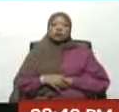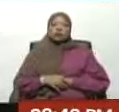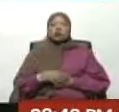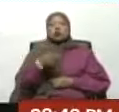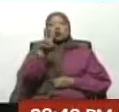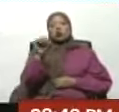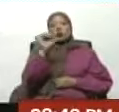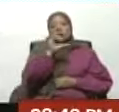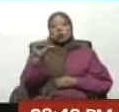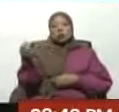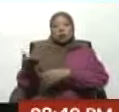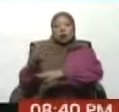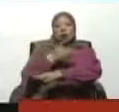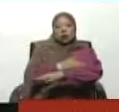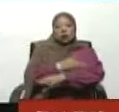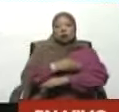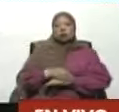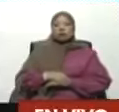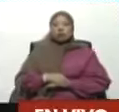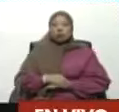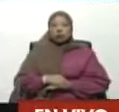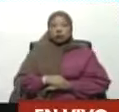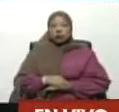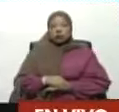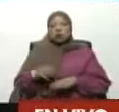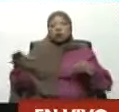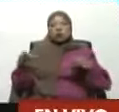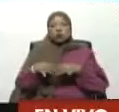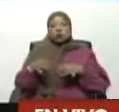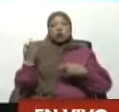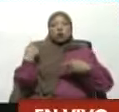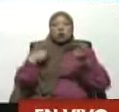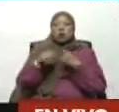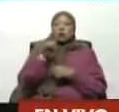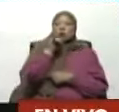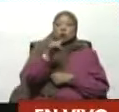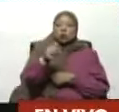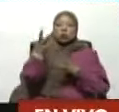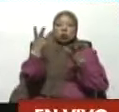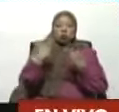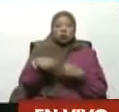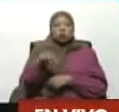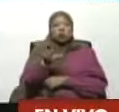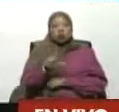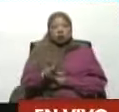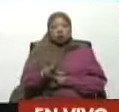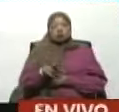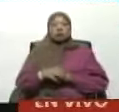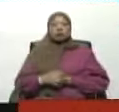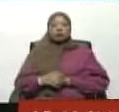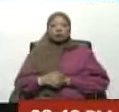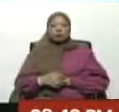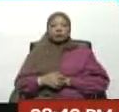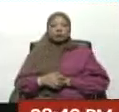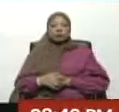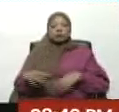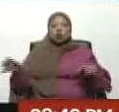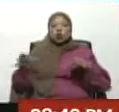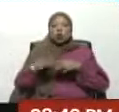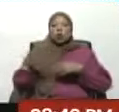2 semanas antes. Y salió un grupo de delincuentes, es el número 3. Salió un grupo